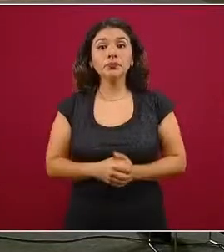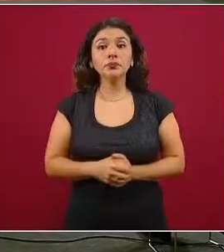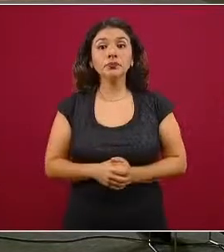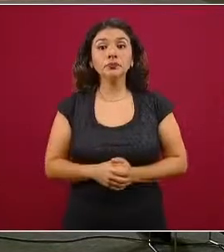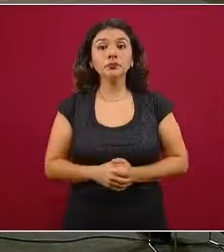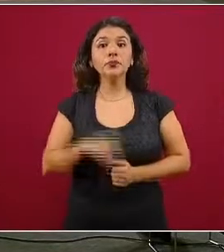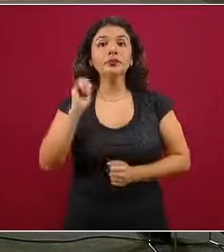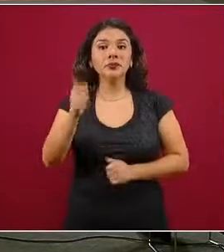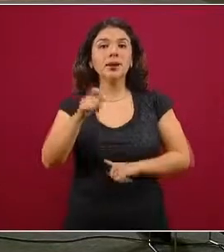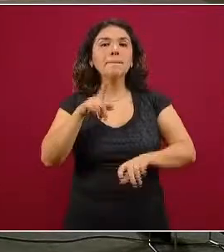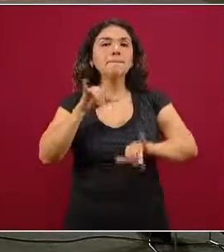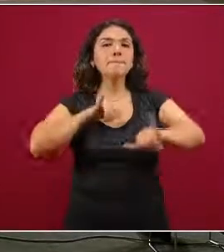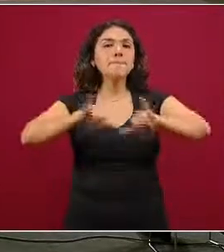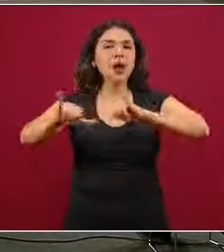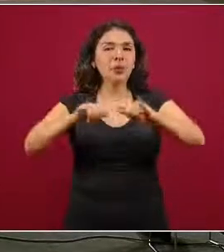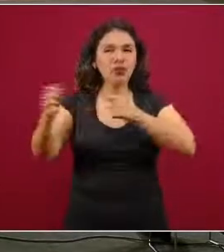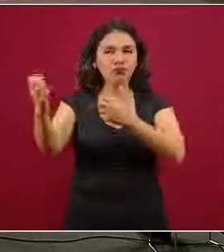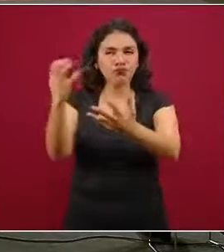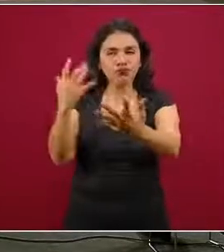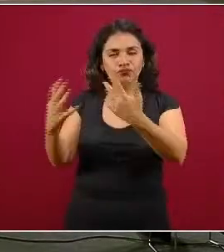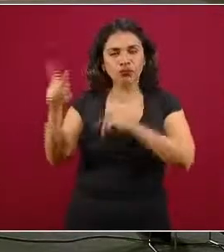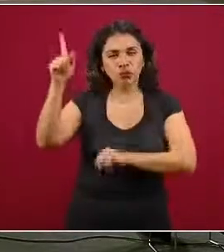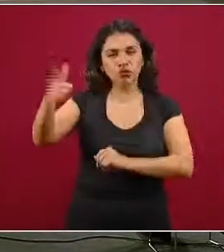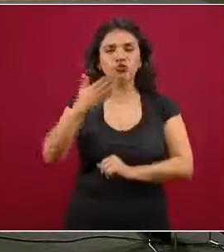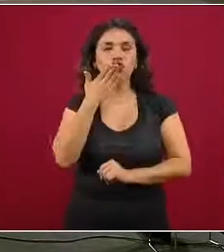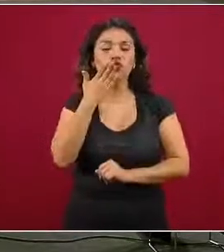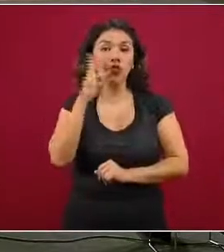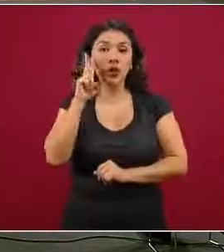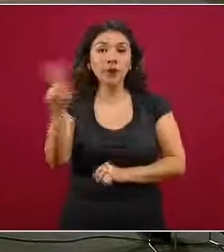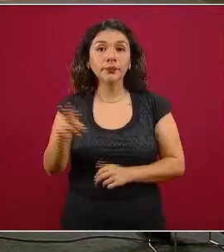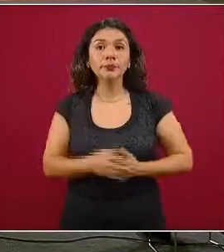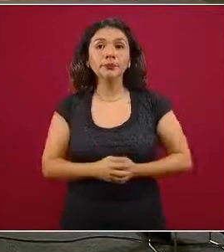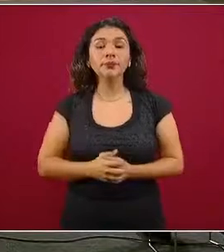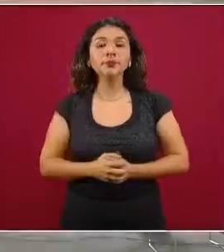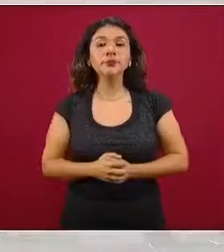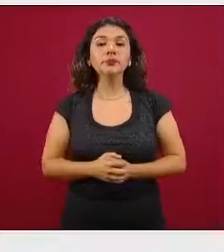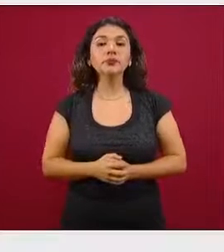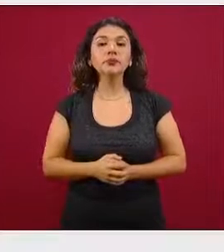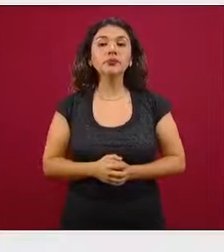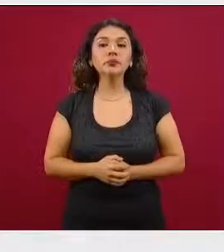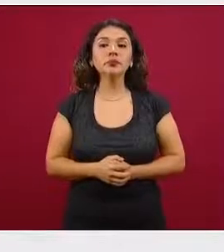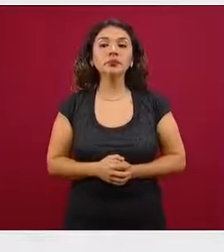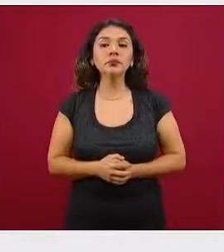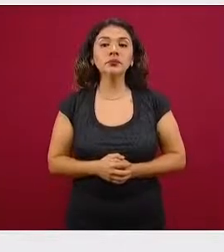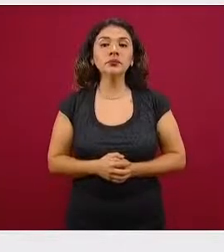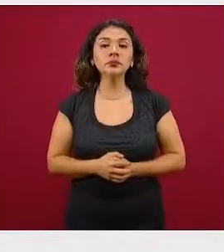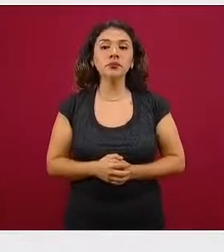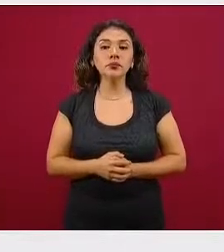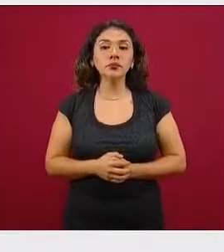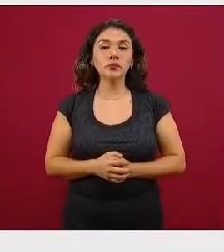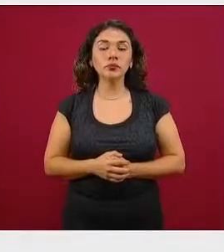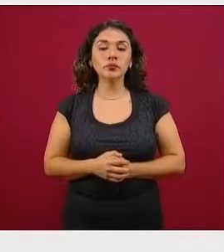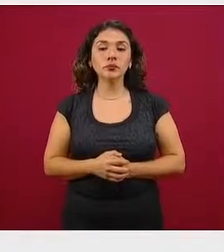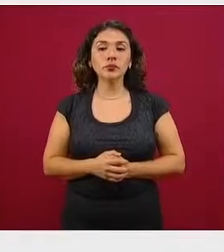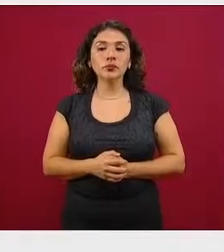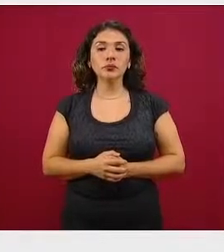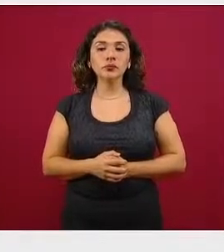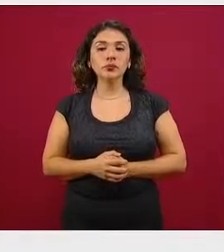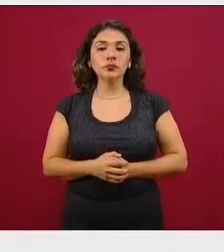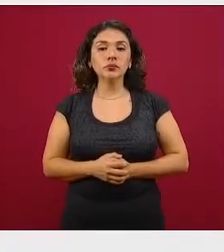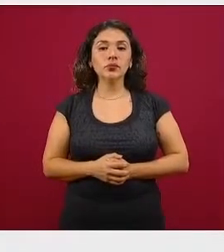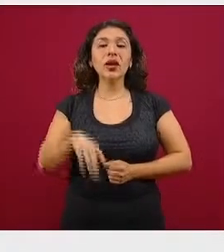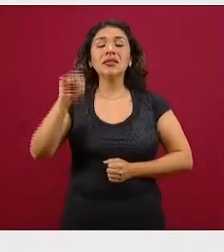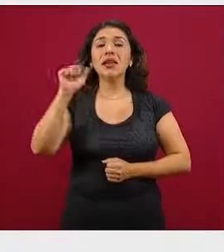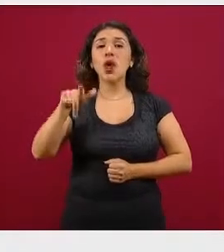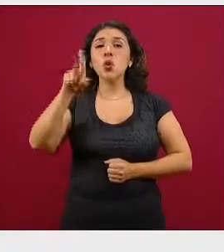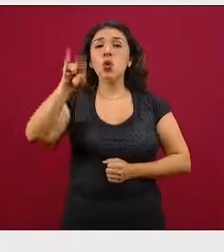es precisamente el mapa animado de Sonora. Inicia la transmisión en el centro del estado, específicamente en la capital. Veíamos que San Luis Río